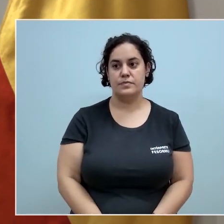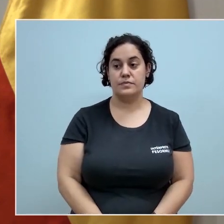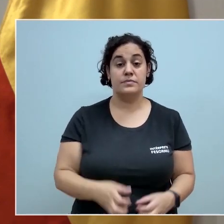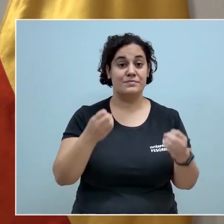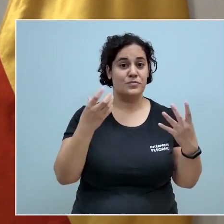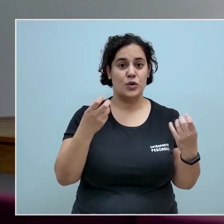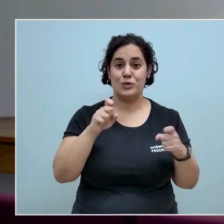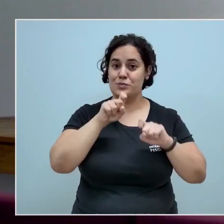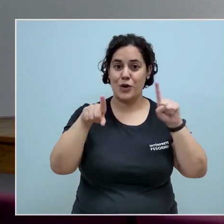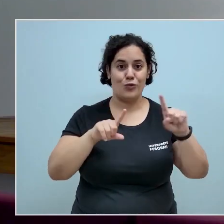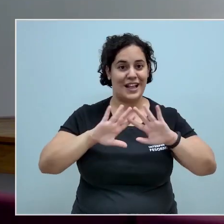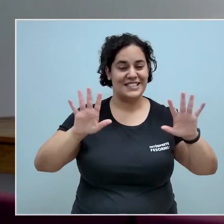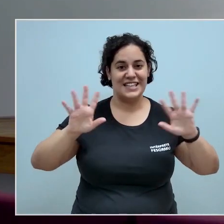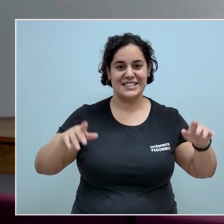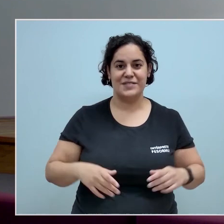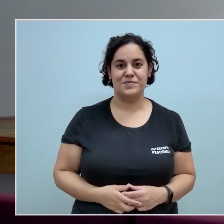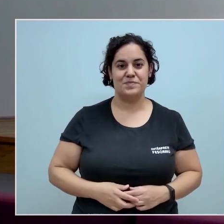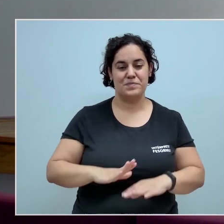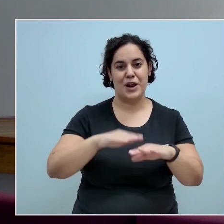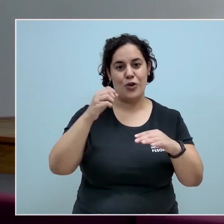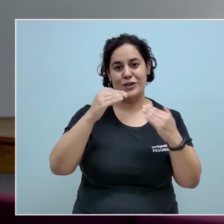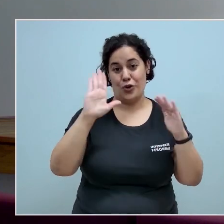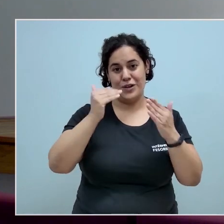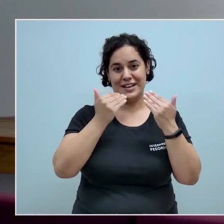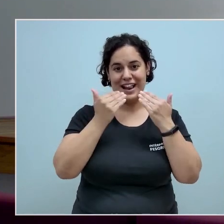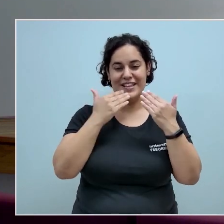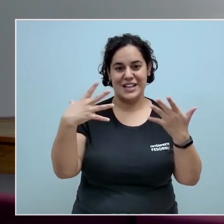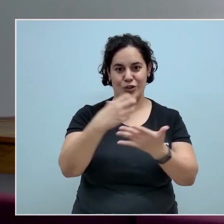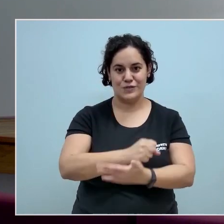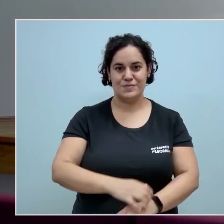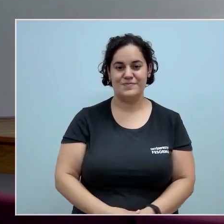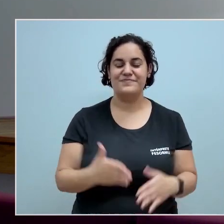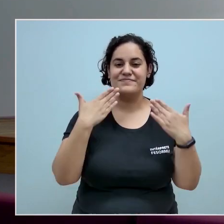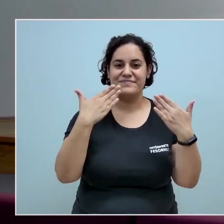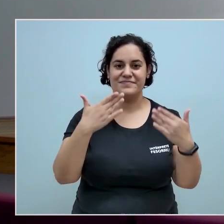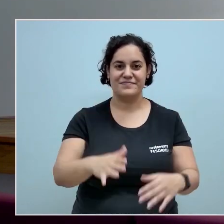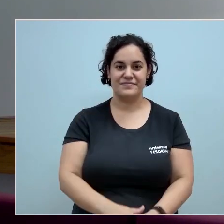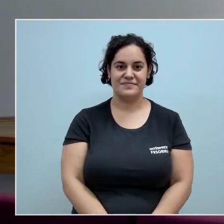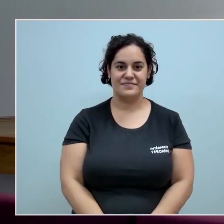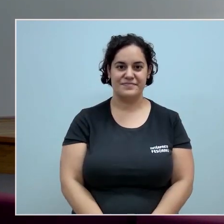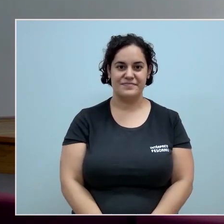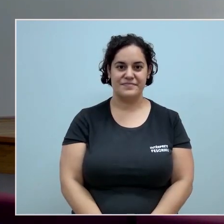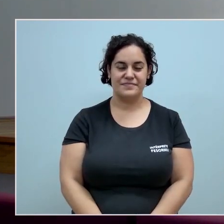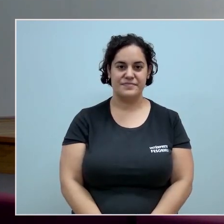Bueno, pues estas han sido todas las preguntas planteadas para el día de hoy. Muchas gracias a todos. Muchas gracias. Muchas gracias.